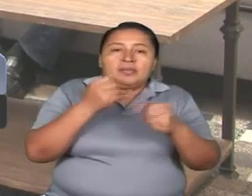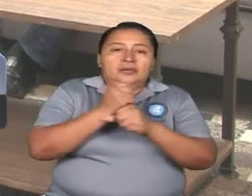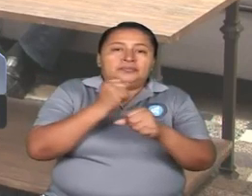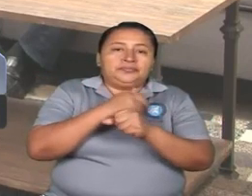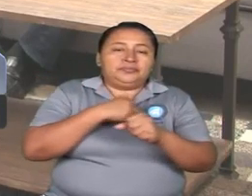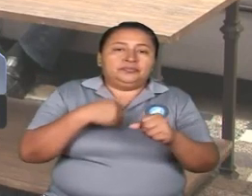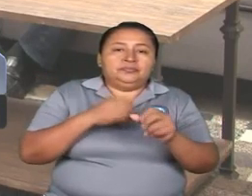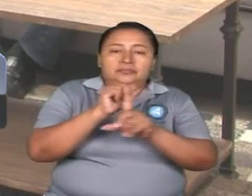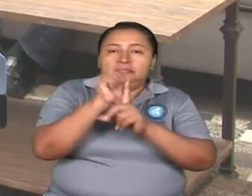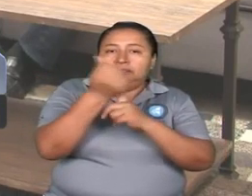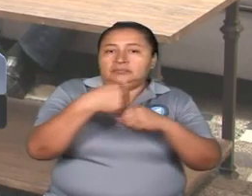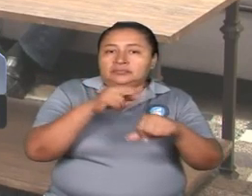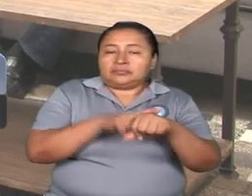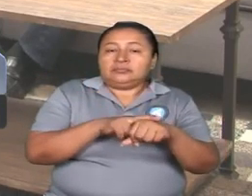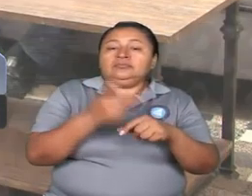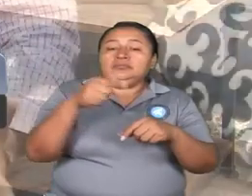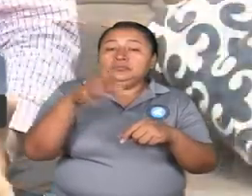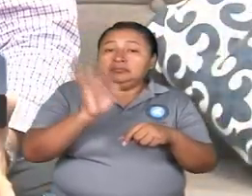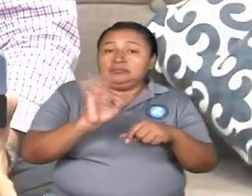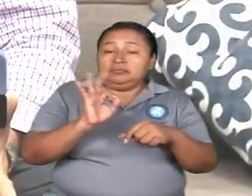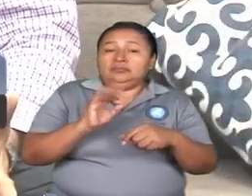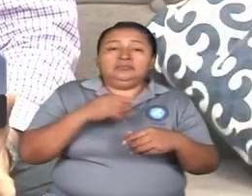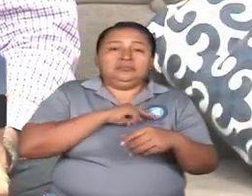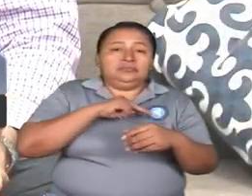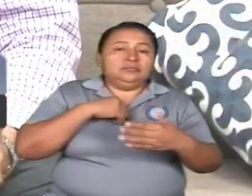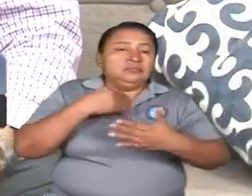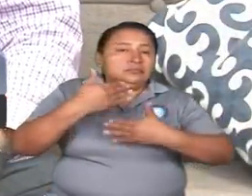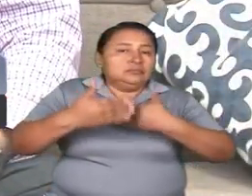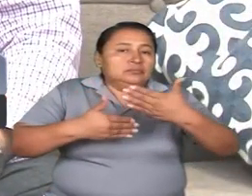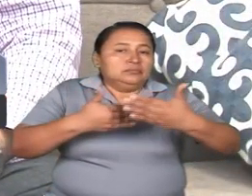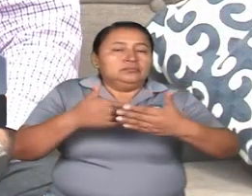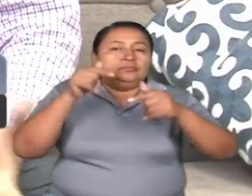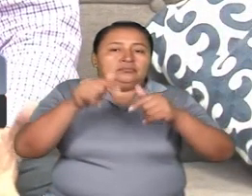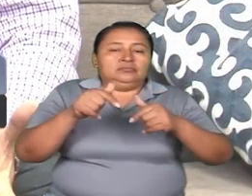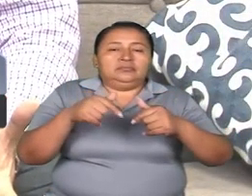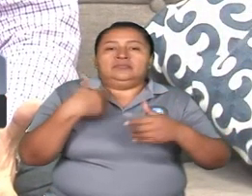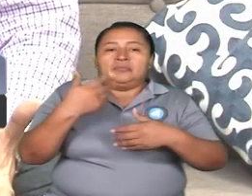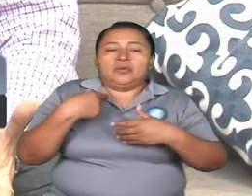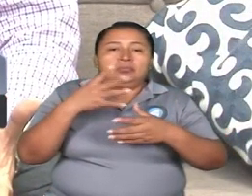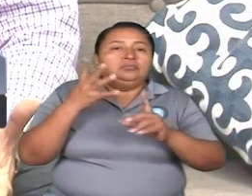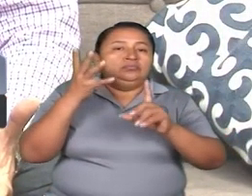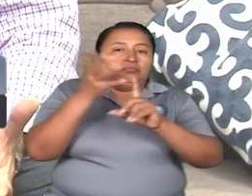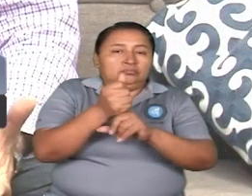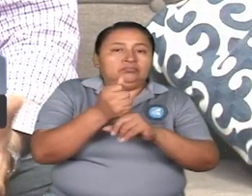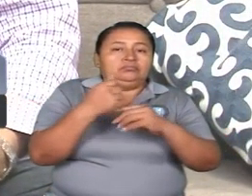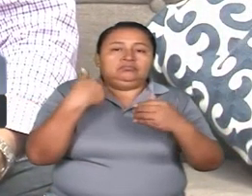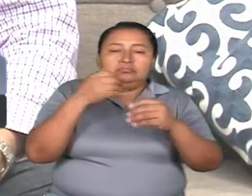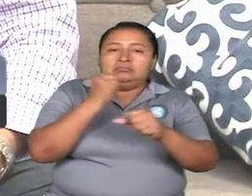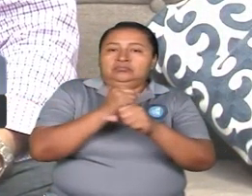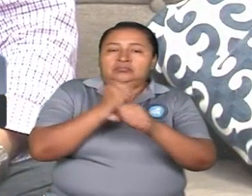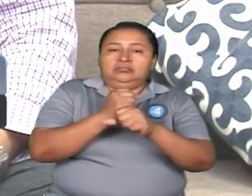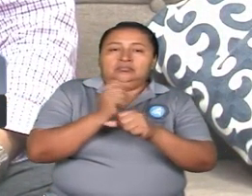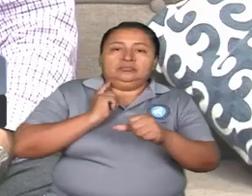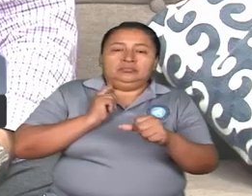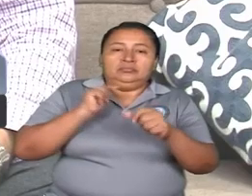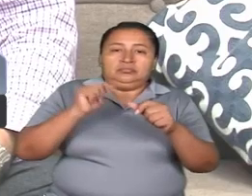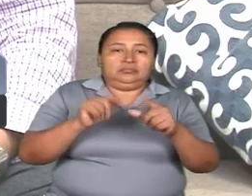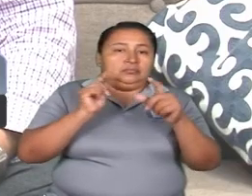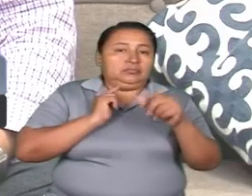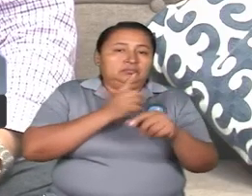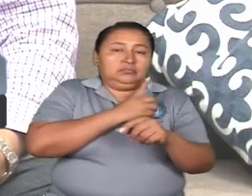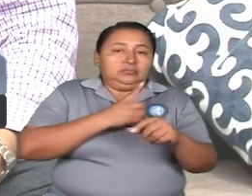Asamblea Nacional. Y de esa forma, pues, nosotros vamos a estar cumpliendo con ese trabajo que tenemos